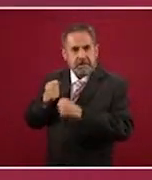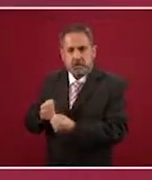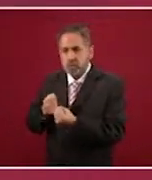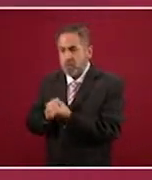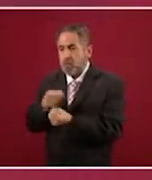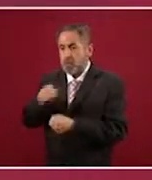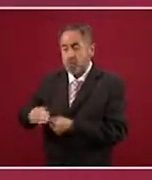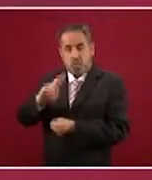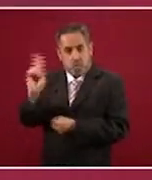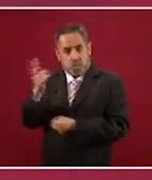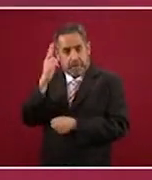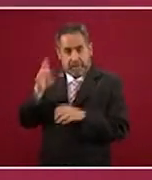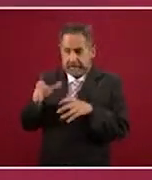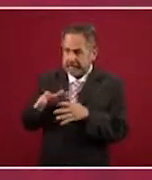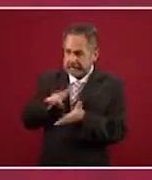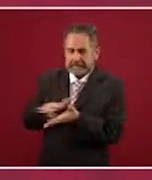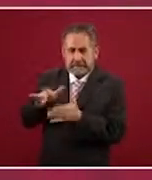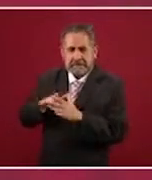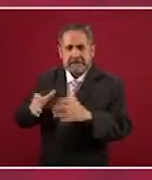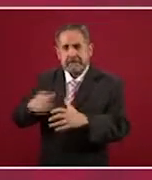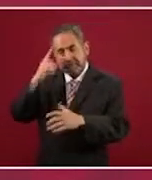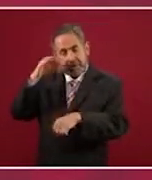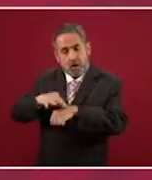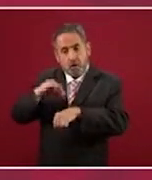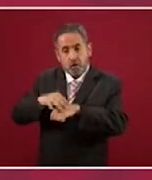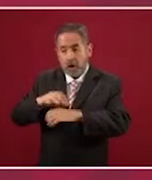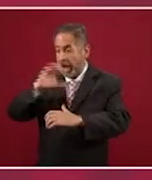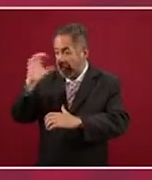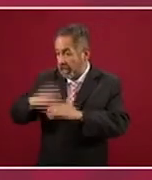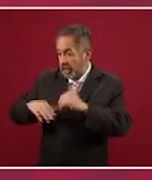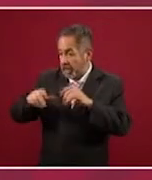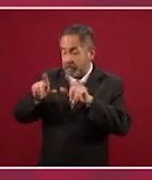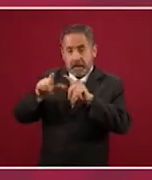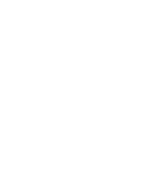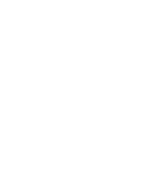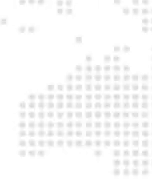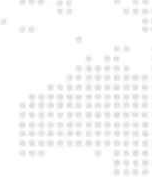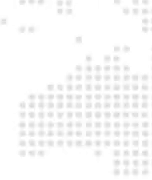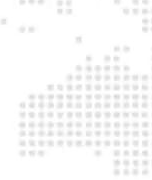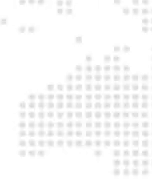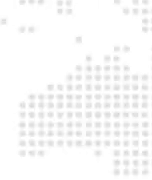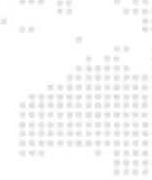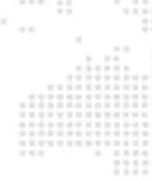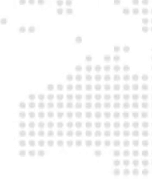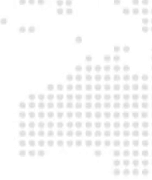universidad, que es en realidad para formar médicos que regresen a sus comunidades.